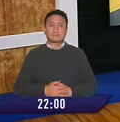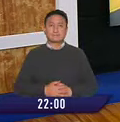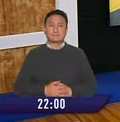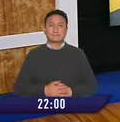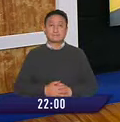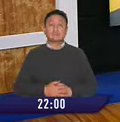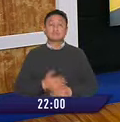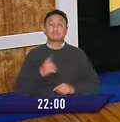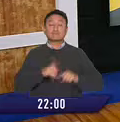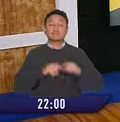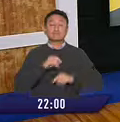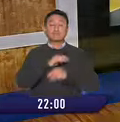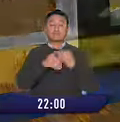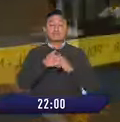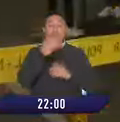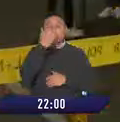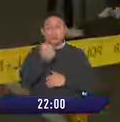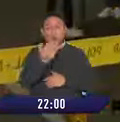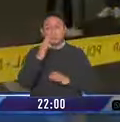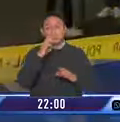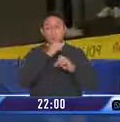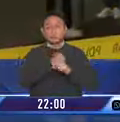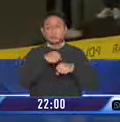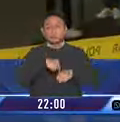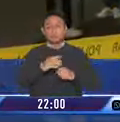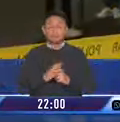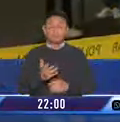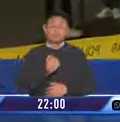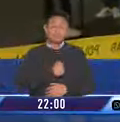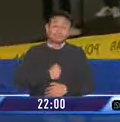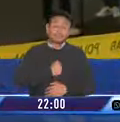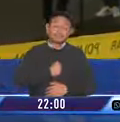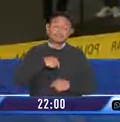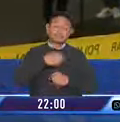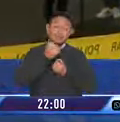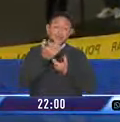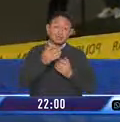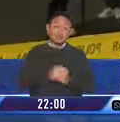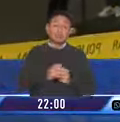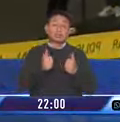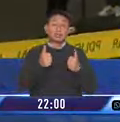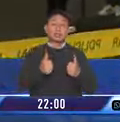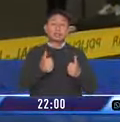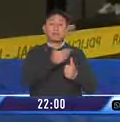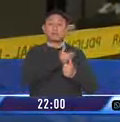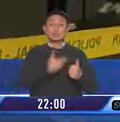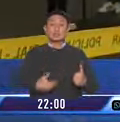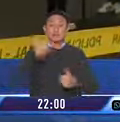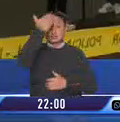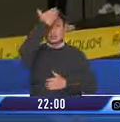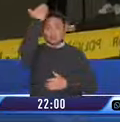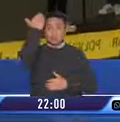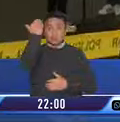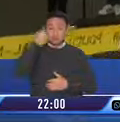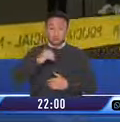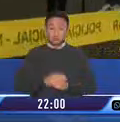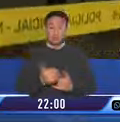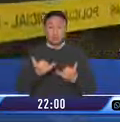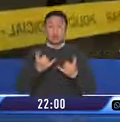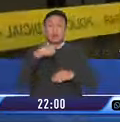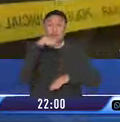María Fernanda y amigos televidentes, muy buenas noches. Lamentamos informar que el candidato presidencial Fernando Villavicencio